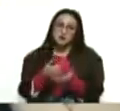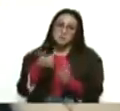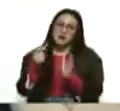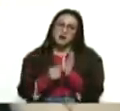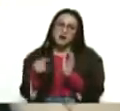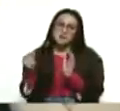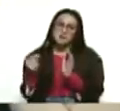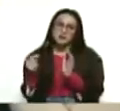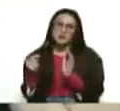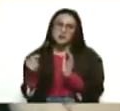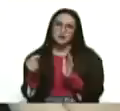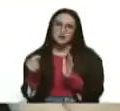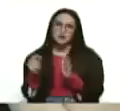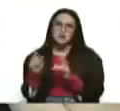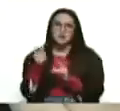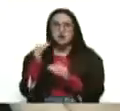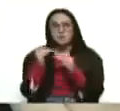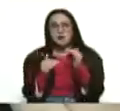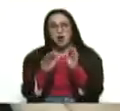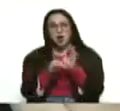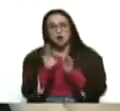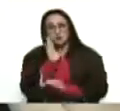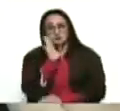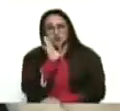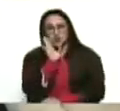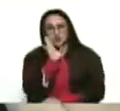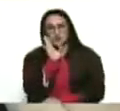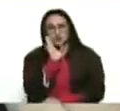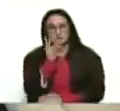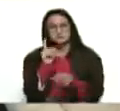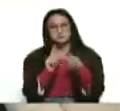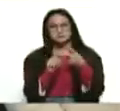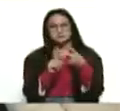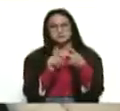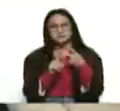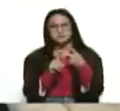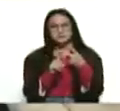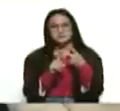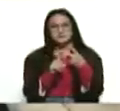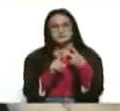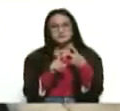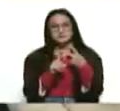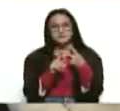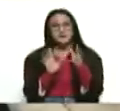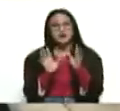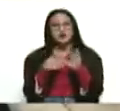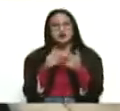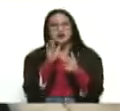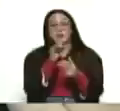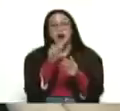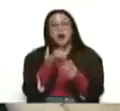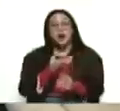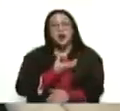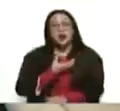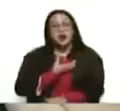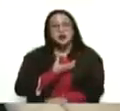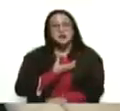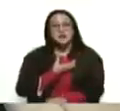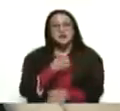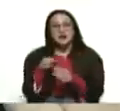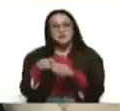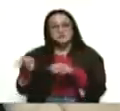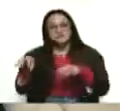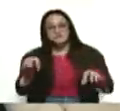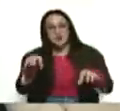porque primero disminuye la corrupción, en primer lugar. En segundo lugar, se acaban las alcaldías paralelas, las direcciones